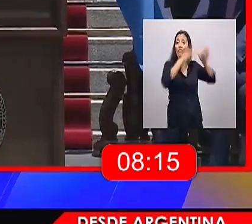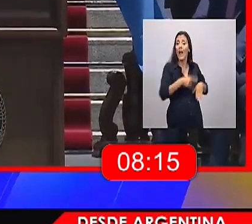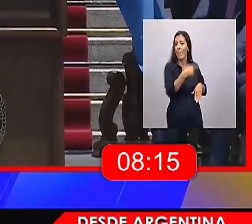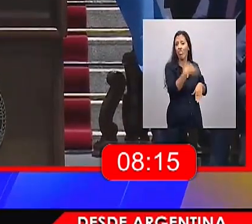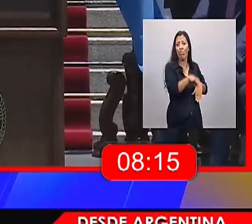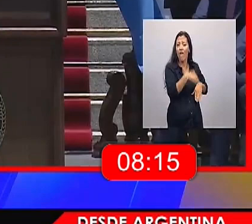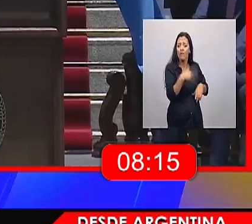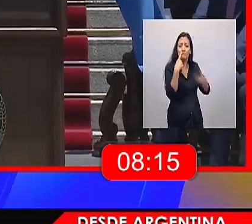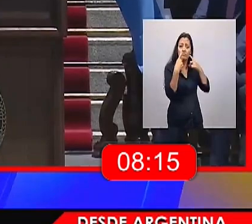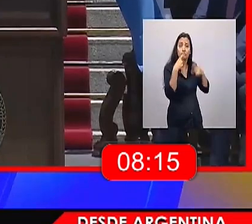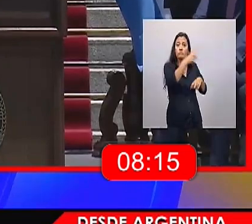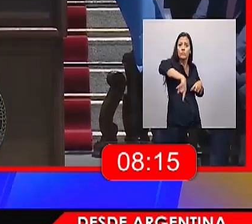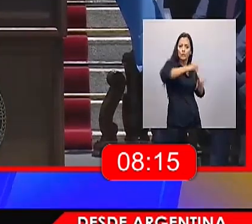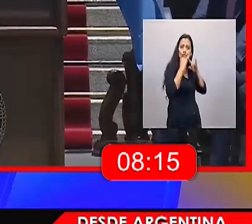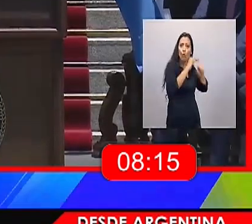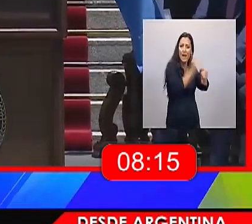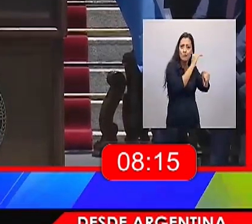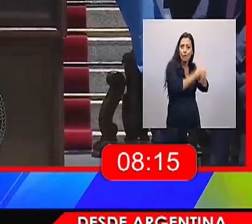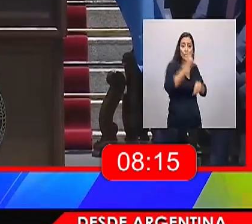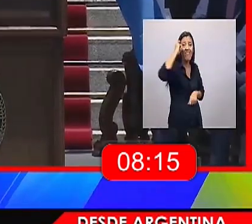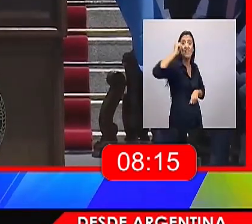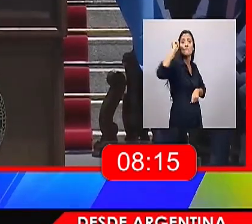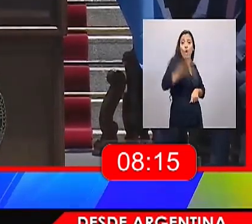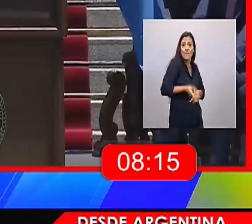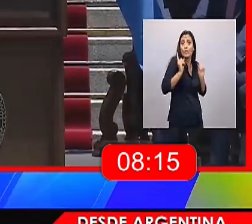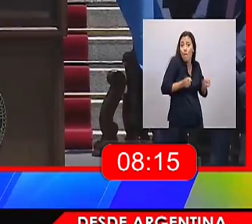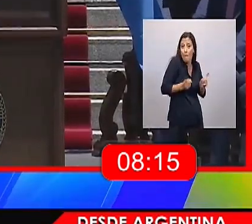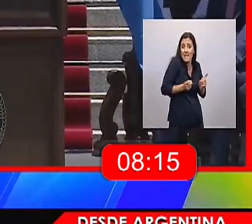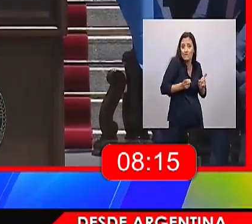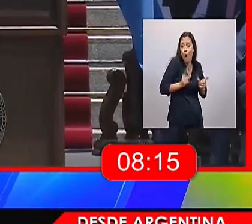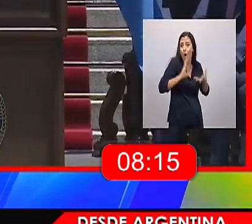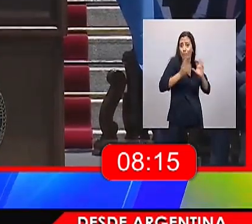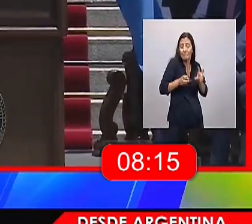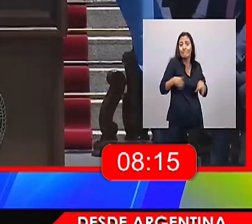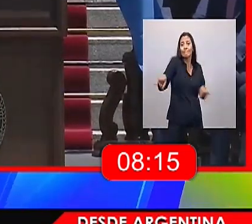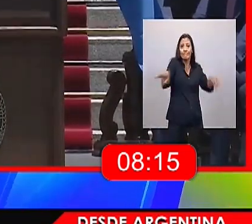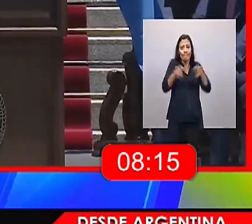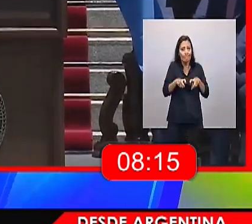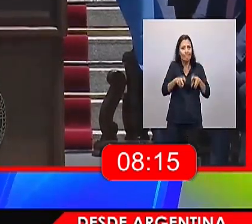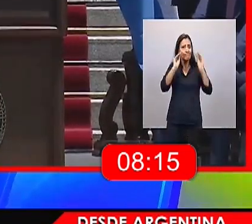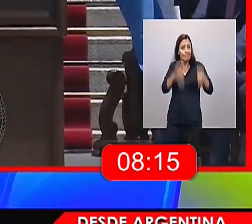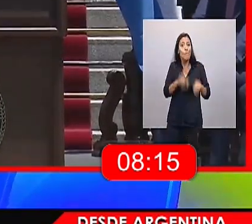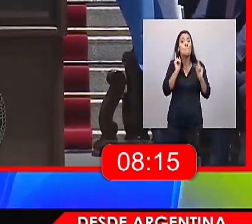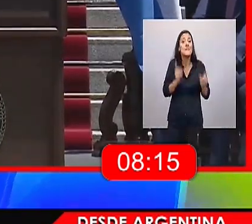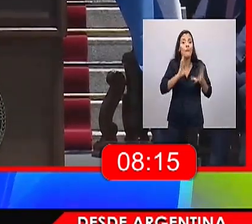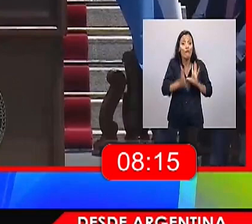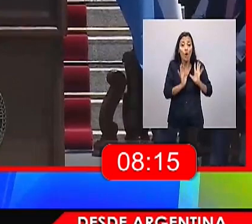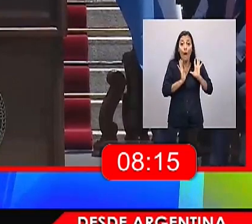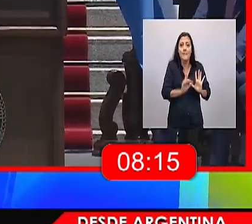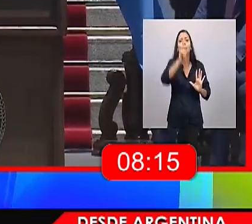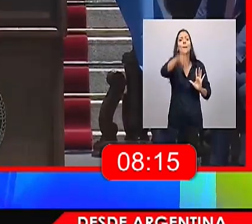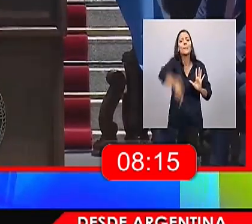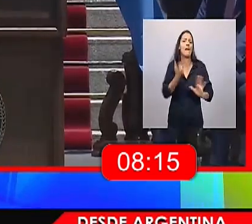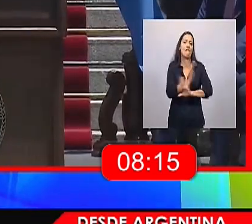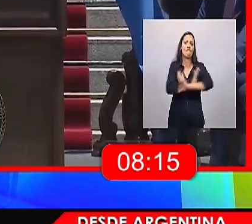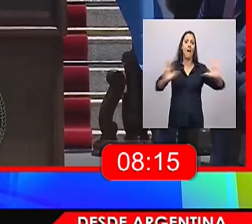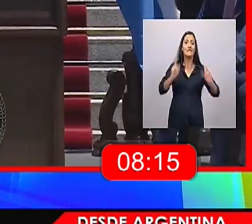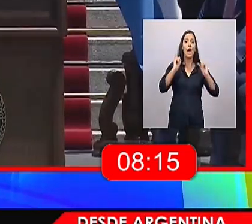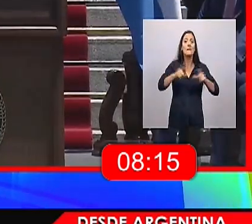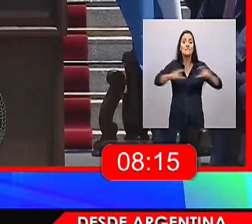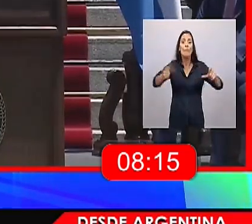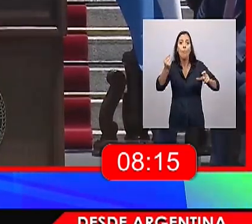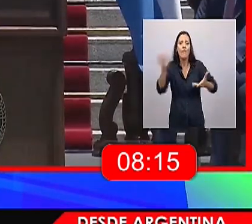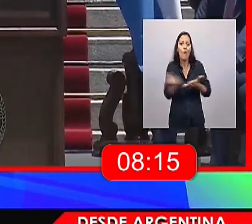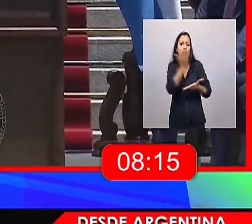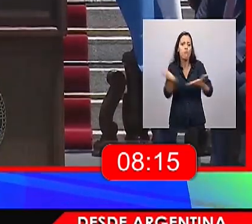al estilo, en este caso, Javier Milei, no decreta un decreto de necesidad y